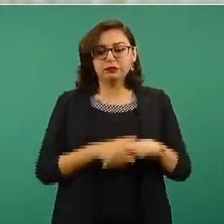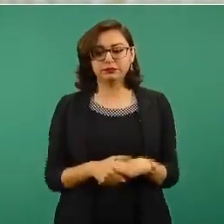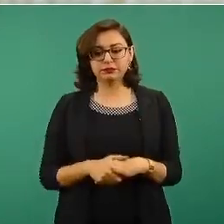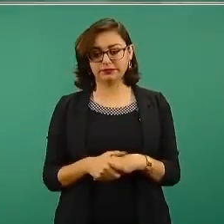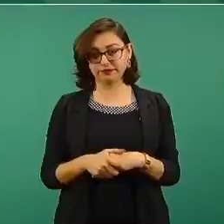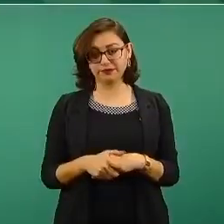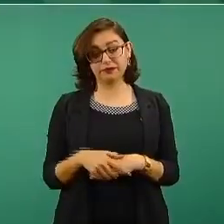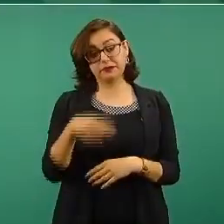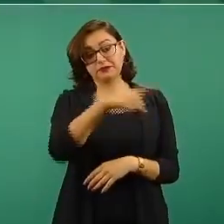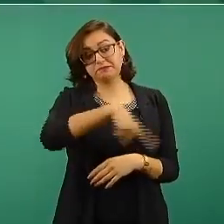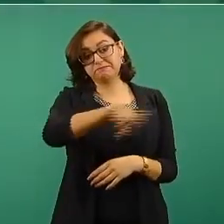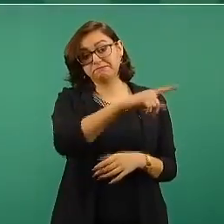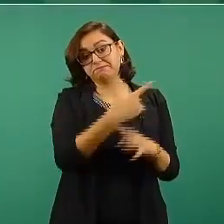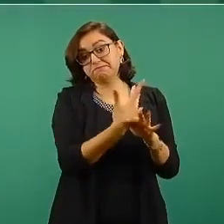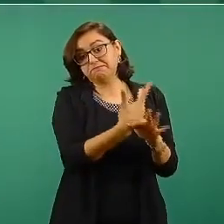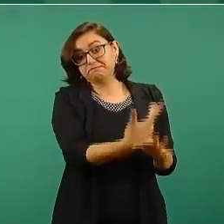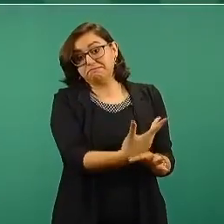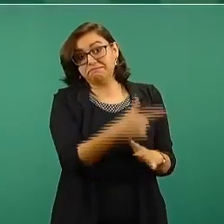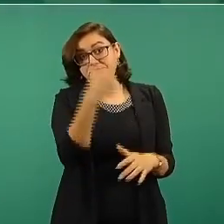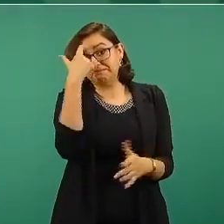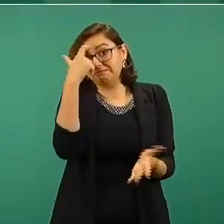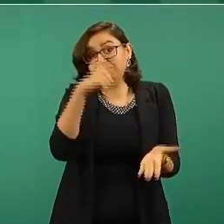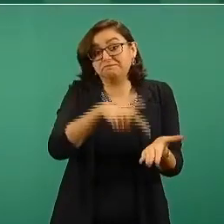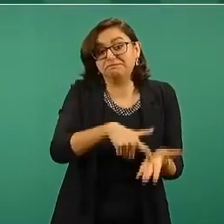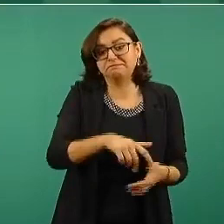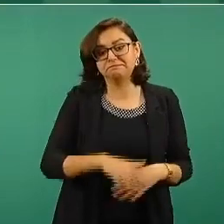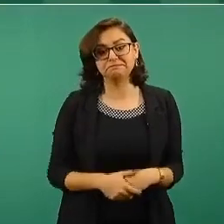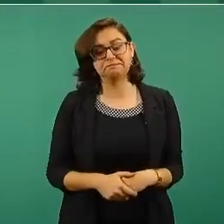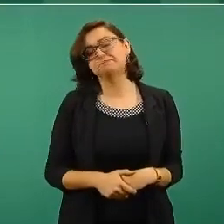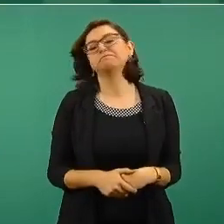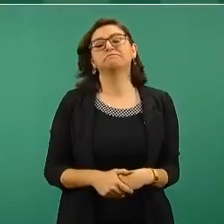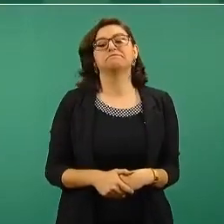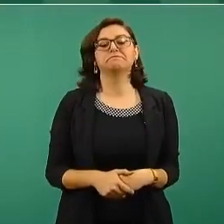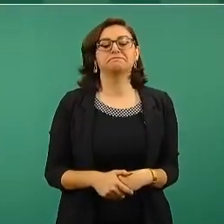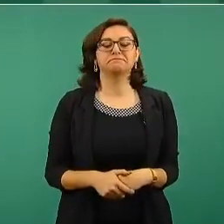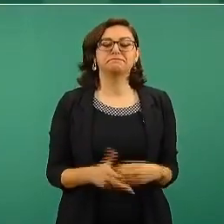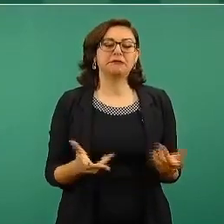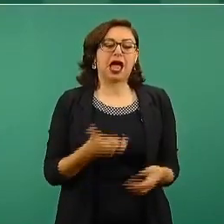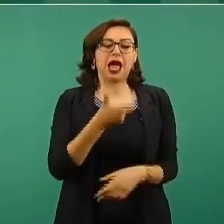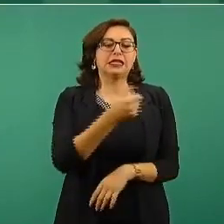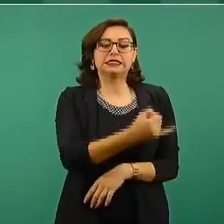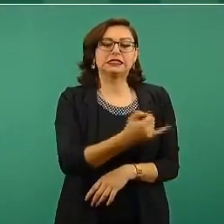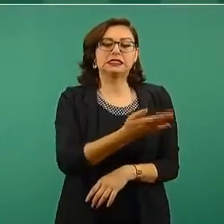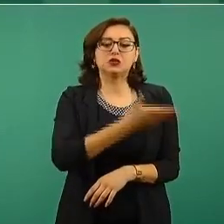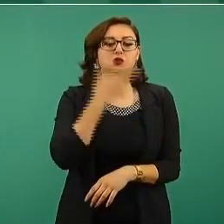es muy usual.